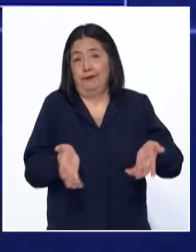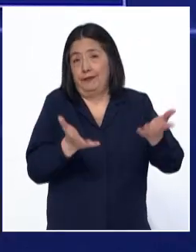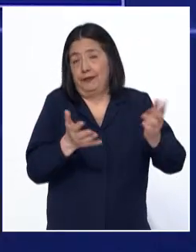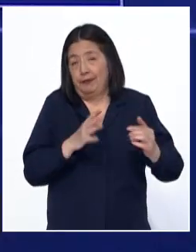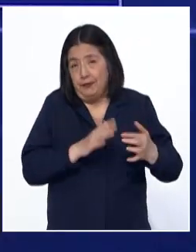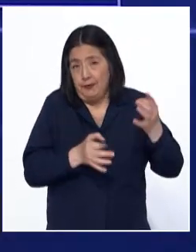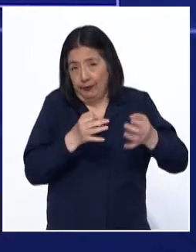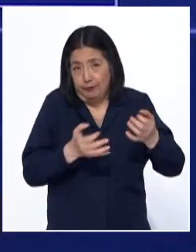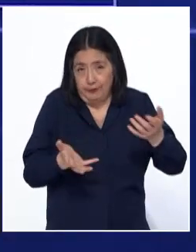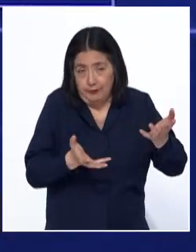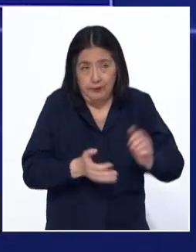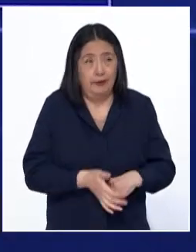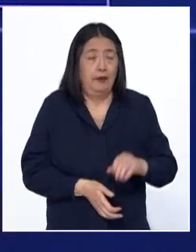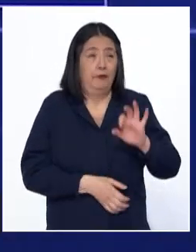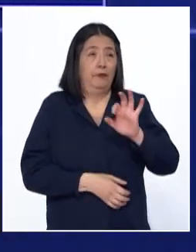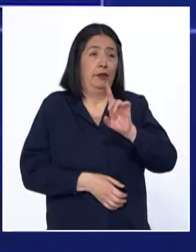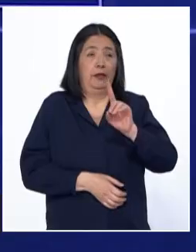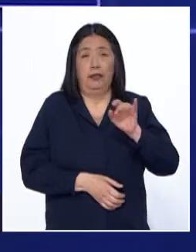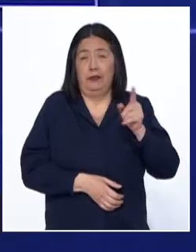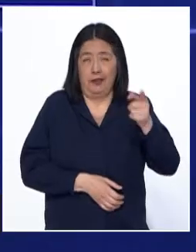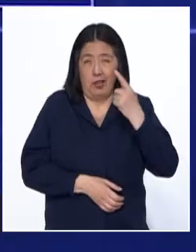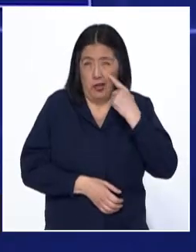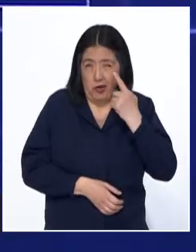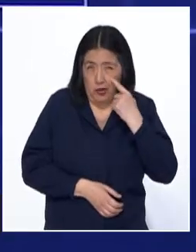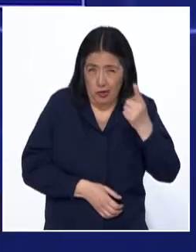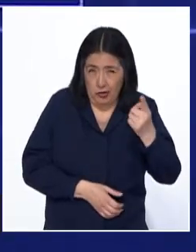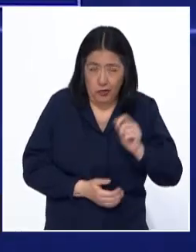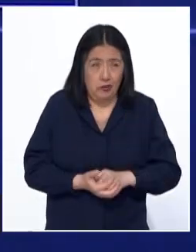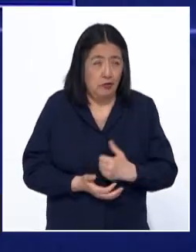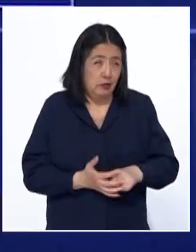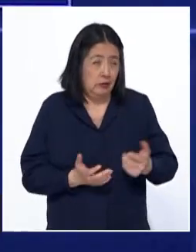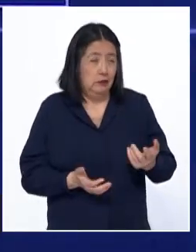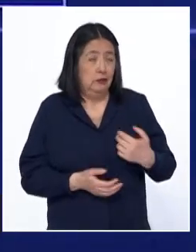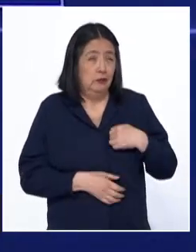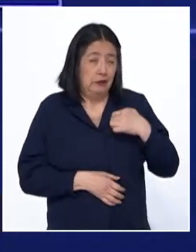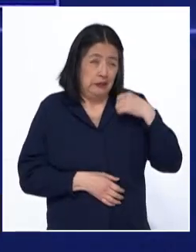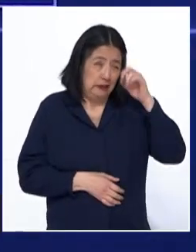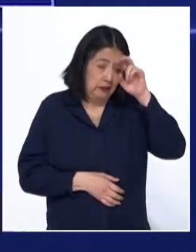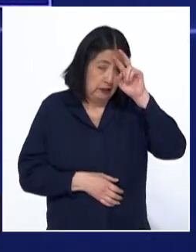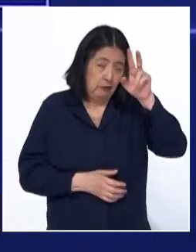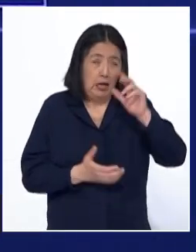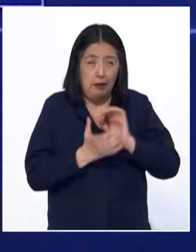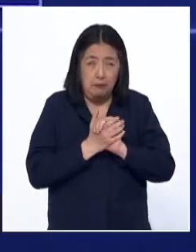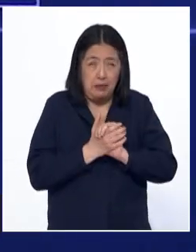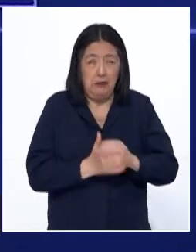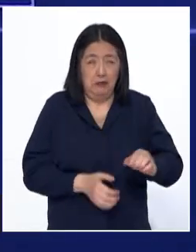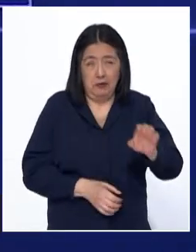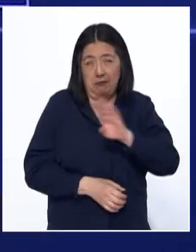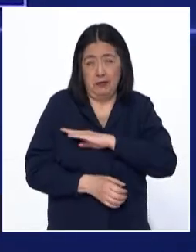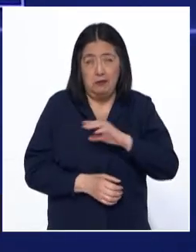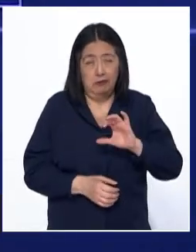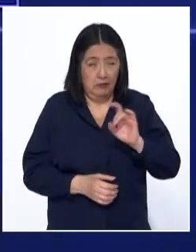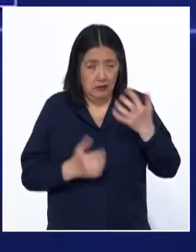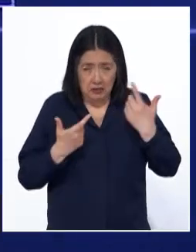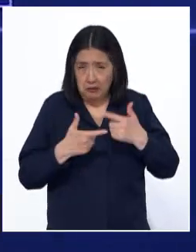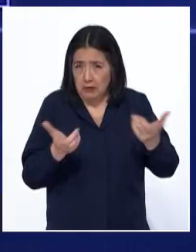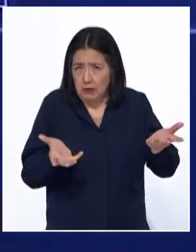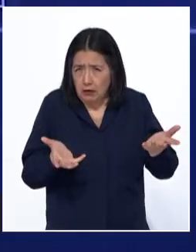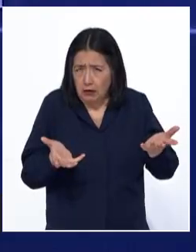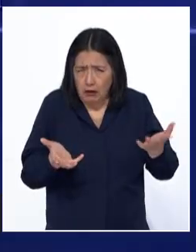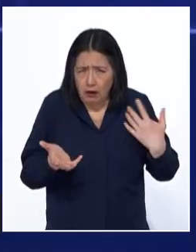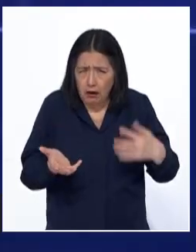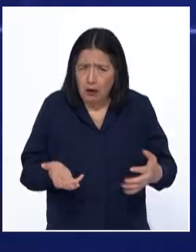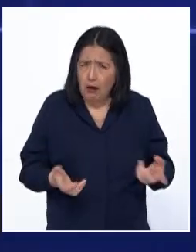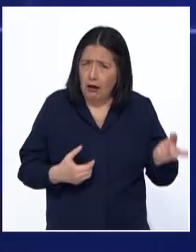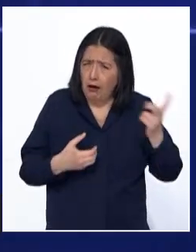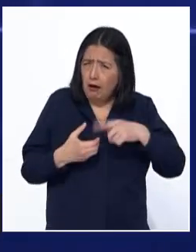fallo judicial. Freddy Acosta, conocido como alias El Chivo y amigo del maldito Chris, fue puesto en libertad a pesar de estar implicado